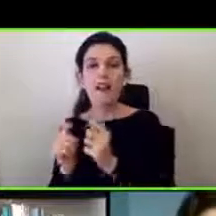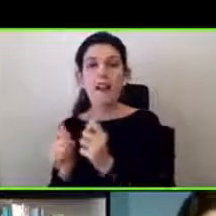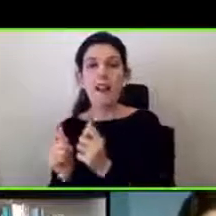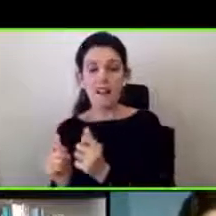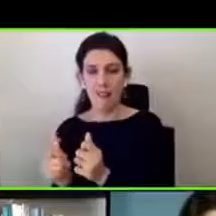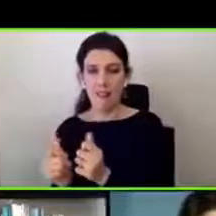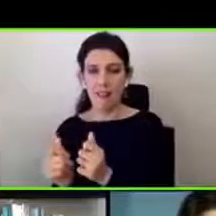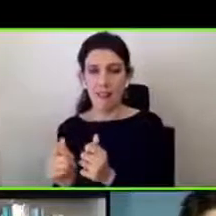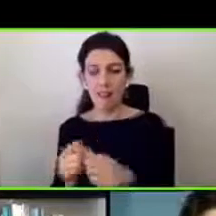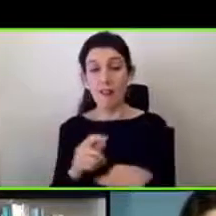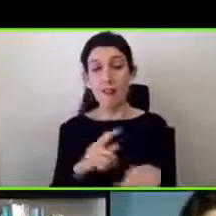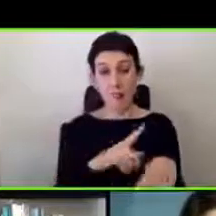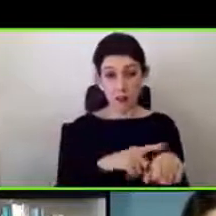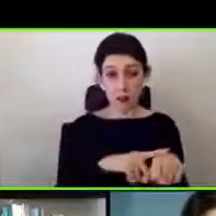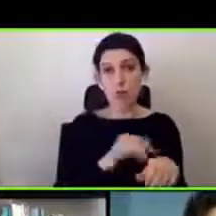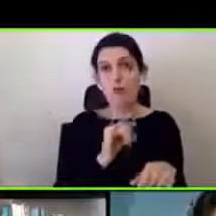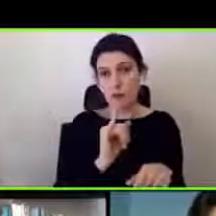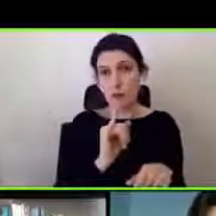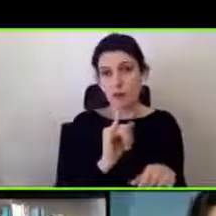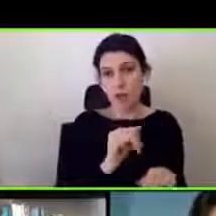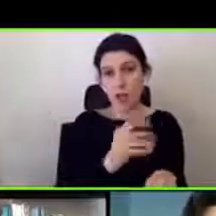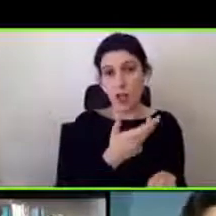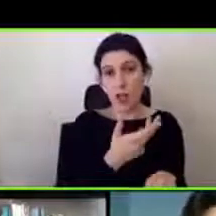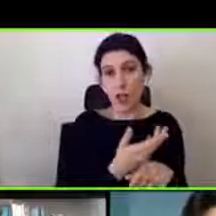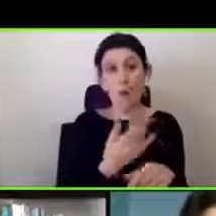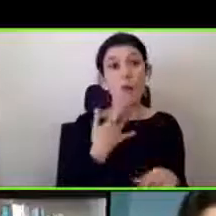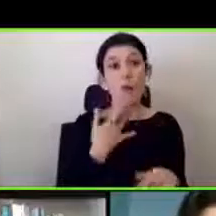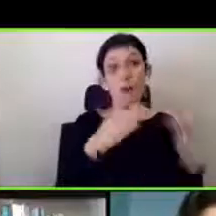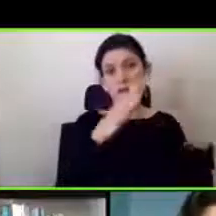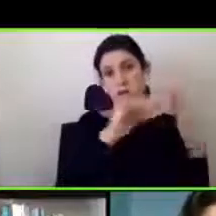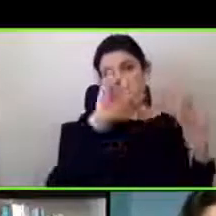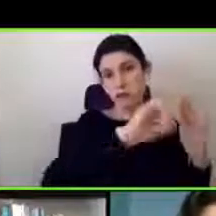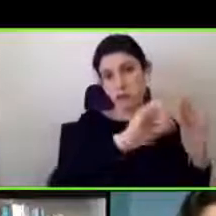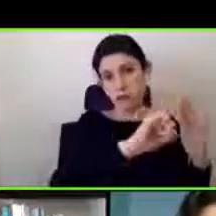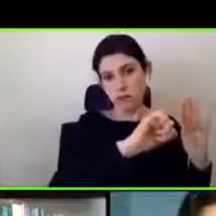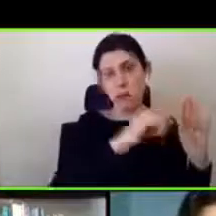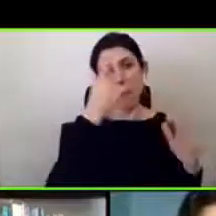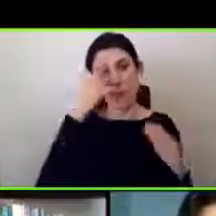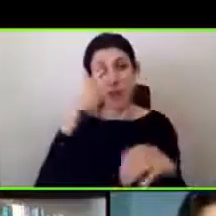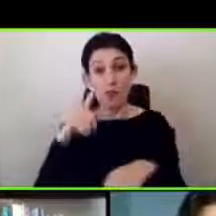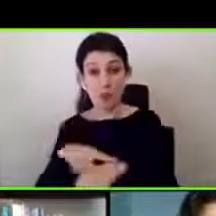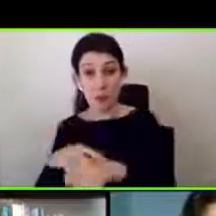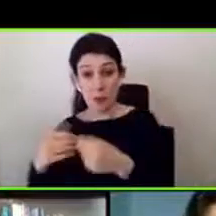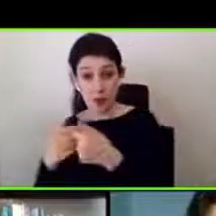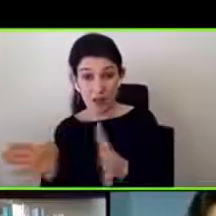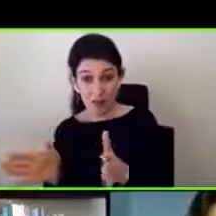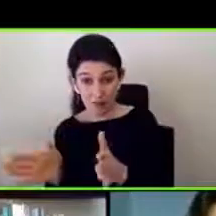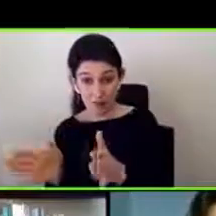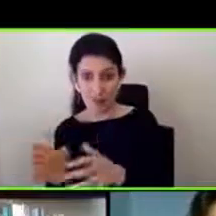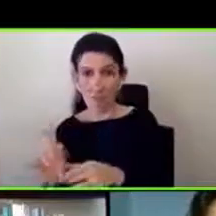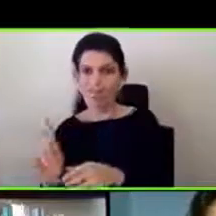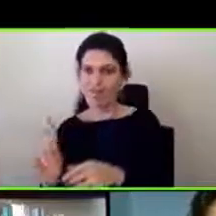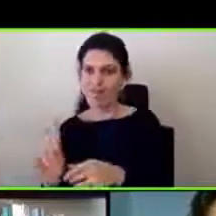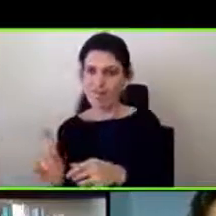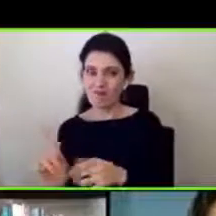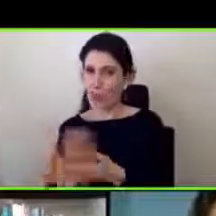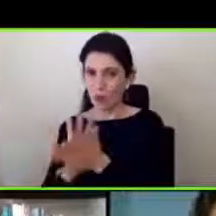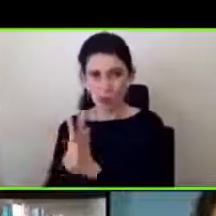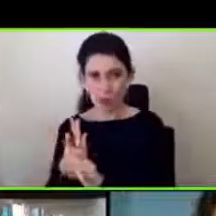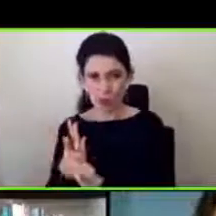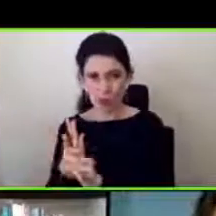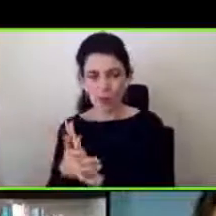Tengo tiempo porque estoy todo el día adentro, pero no tengo todo el tiempo para estar con los niños. Entonces, dejar algunos